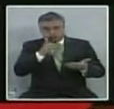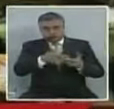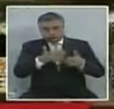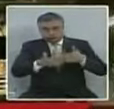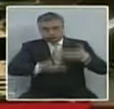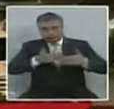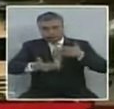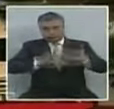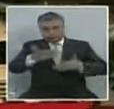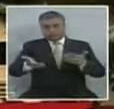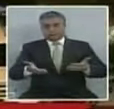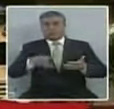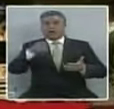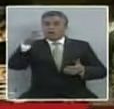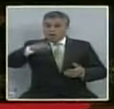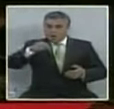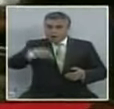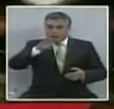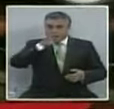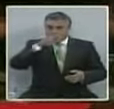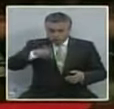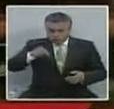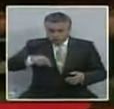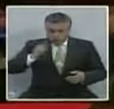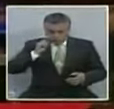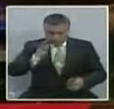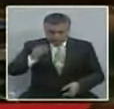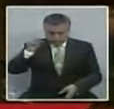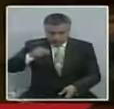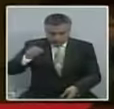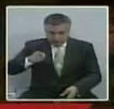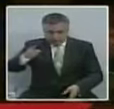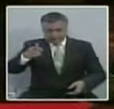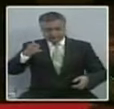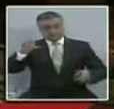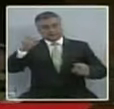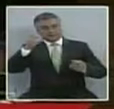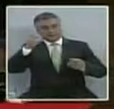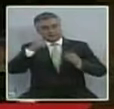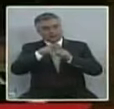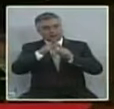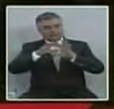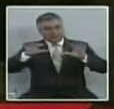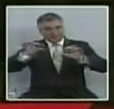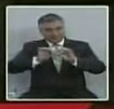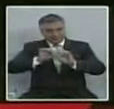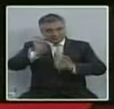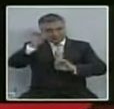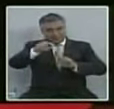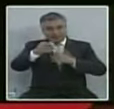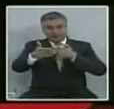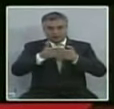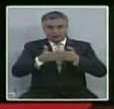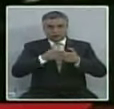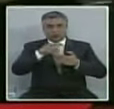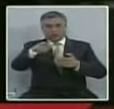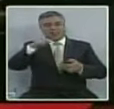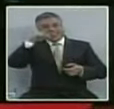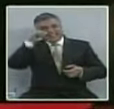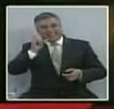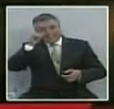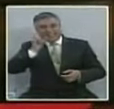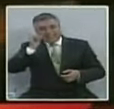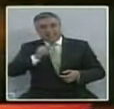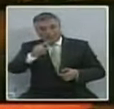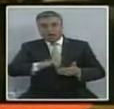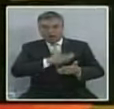en un minuto, lo que tenemos hoy día en este minuto es el registro instrumental de las estaciones del nivel del mar más cercanas al evento. Particularmente Iquique es la que